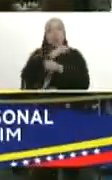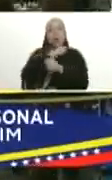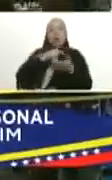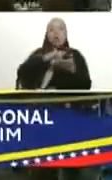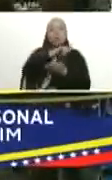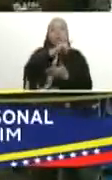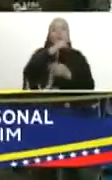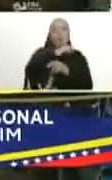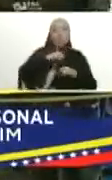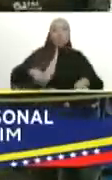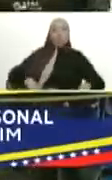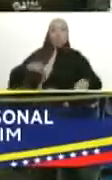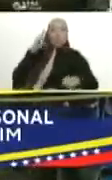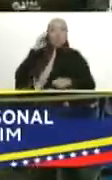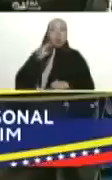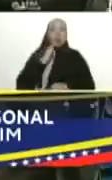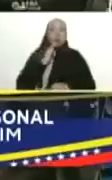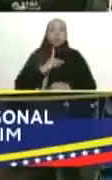Bolivariana.